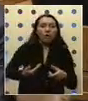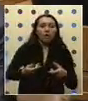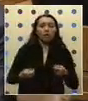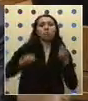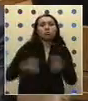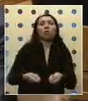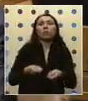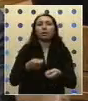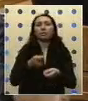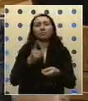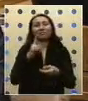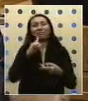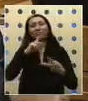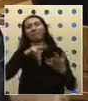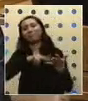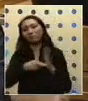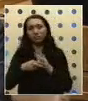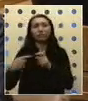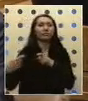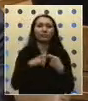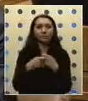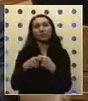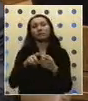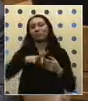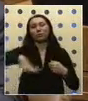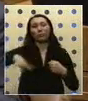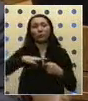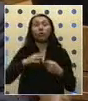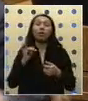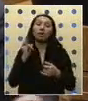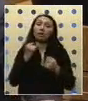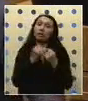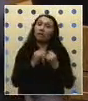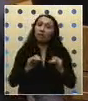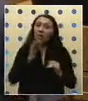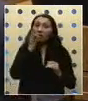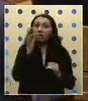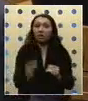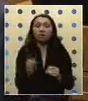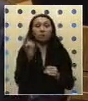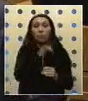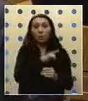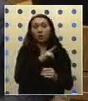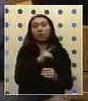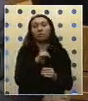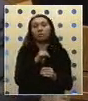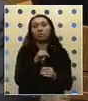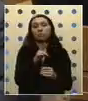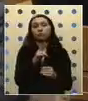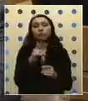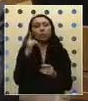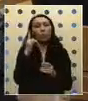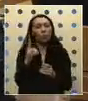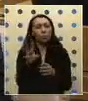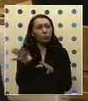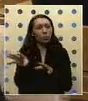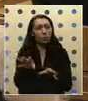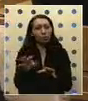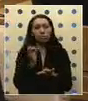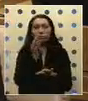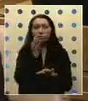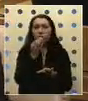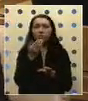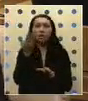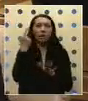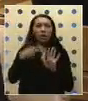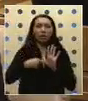va a generar conflictos a cada rato por todos lados. Y finalmente lo último que quiero decir es sobre una cosa que propusimos